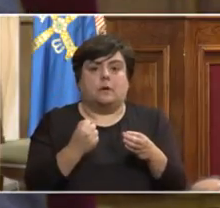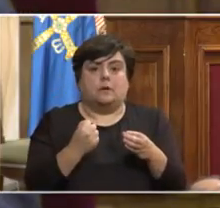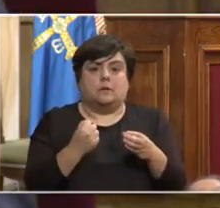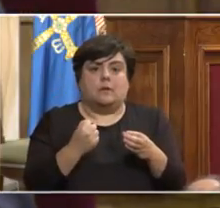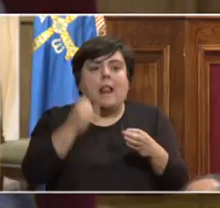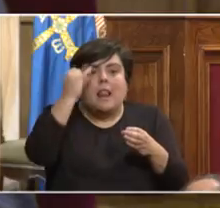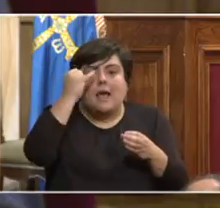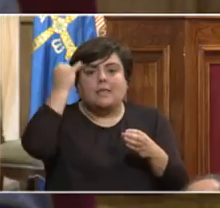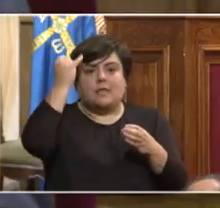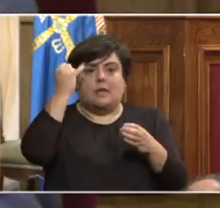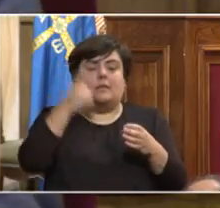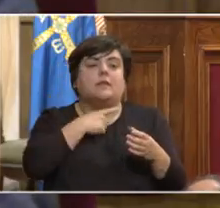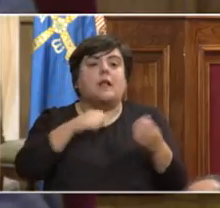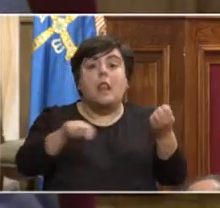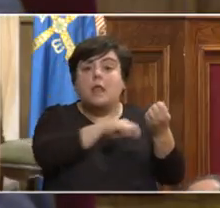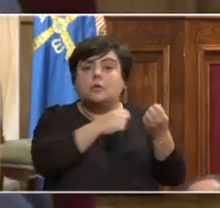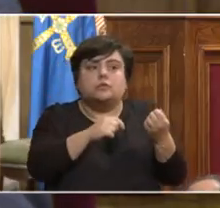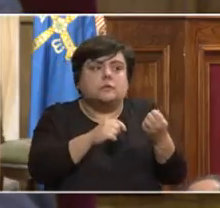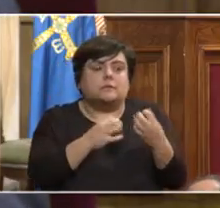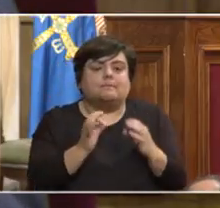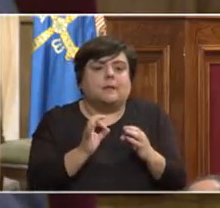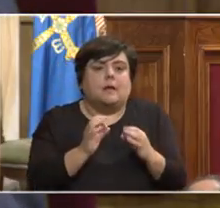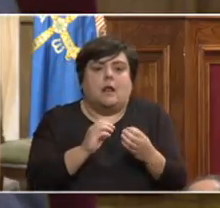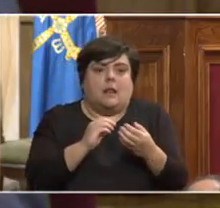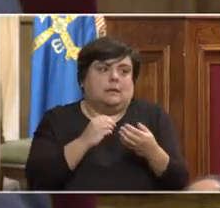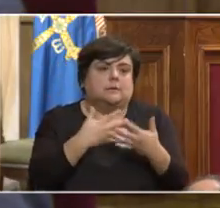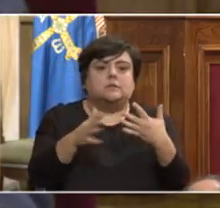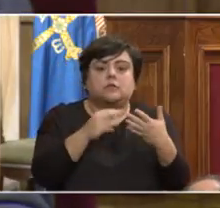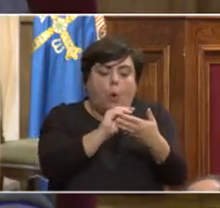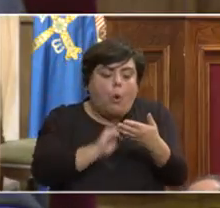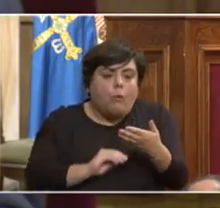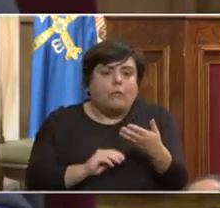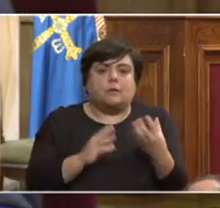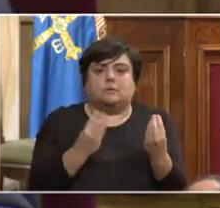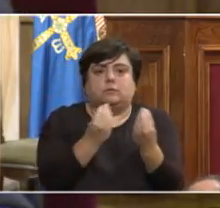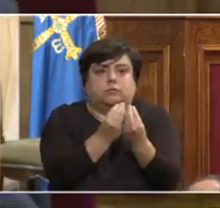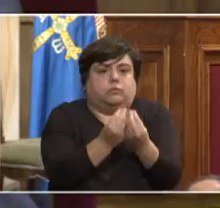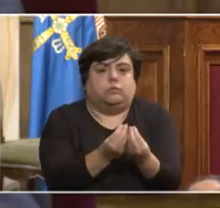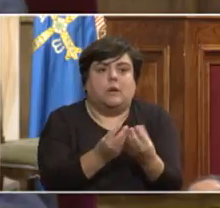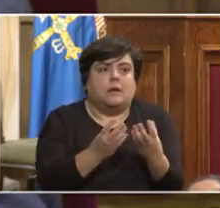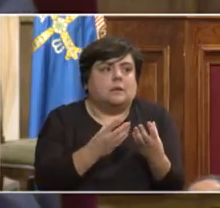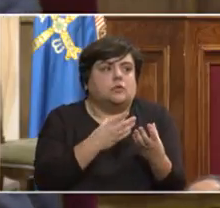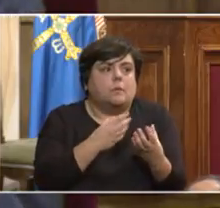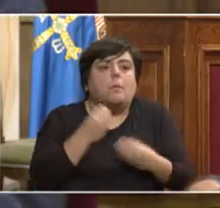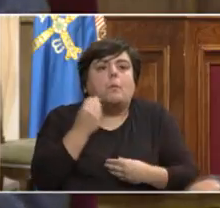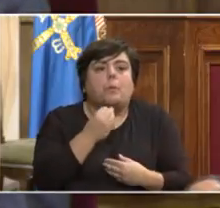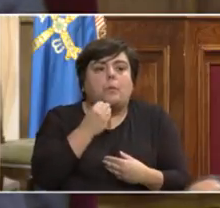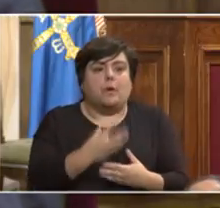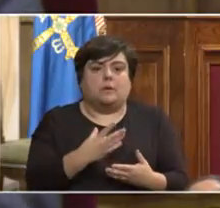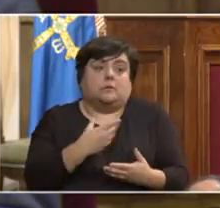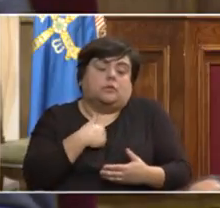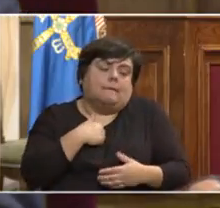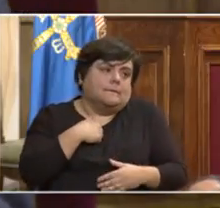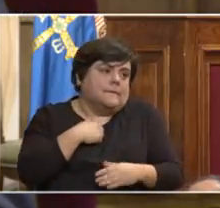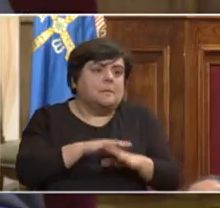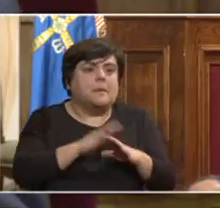en la idea del Lelutier y en esta creación de tantas obras tan buenas, perdón por la inmodestia, pero